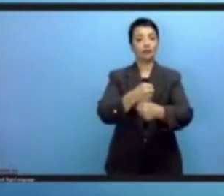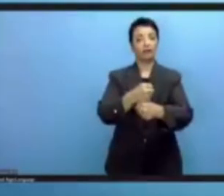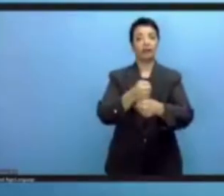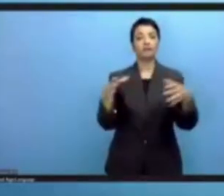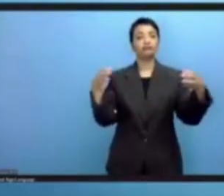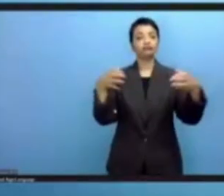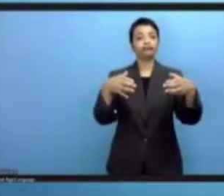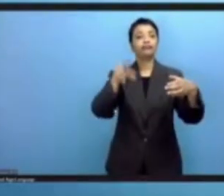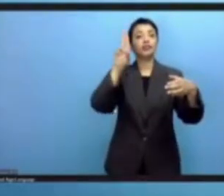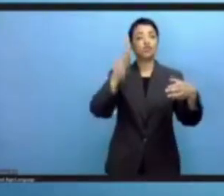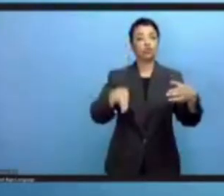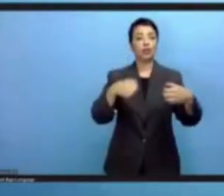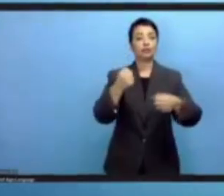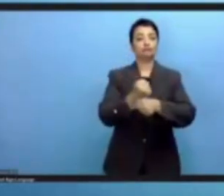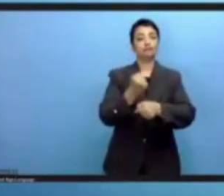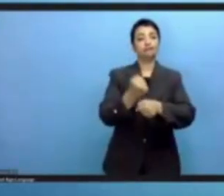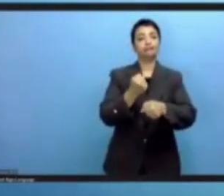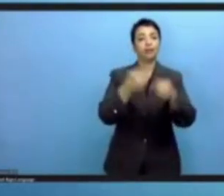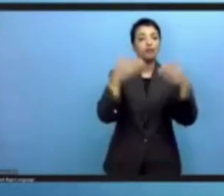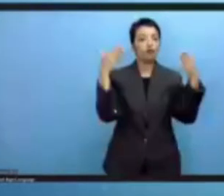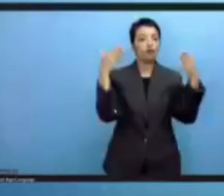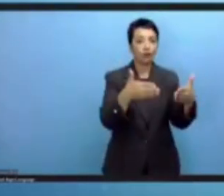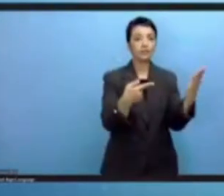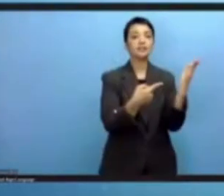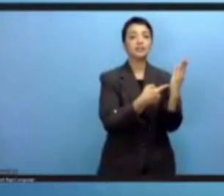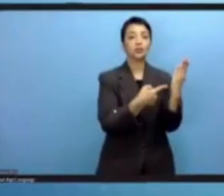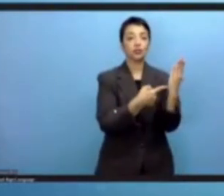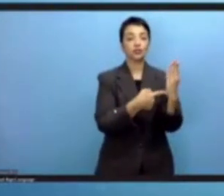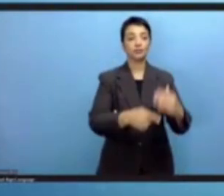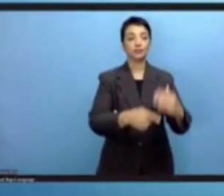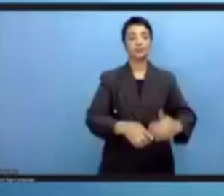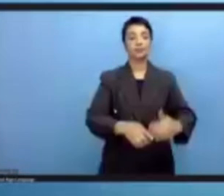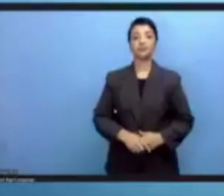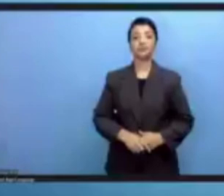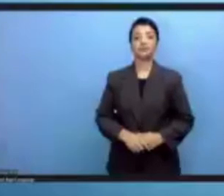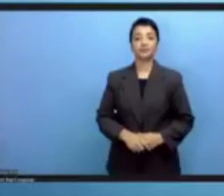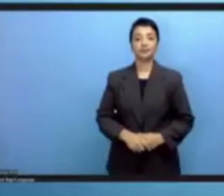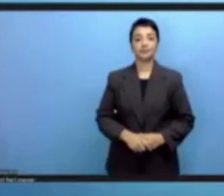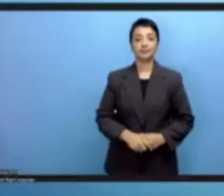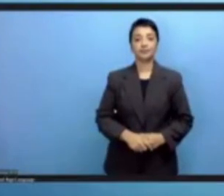de las Naciones del secretario general de la Naciones Unidas para tecnología